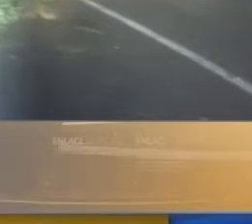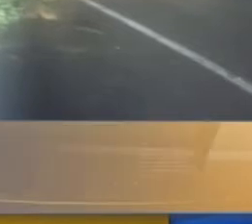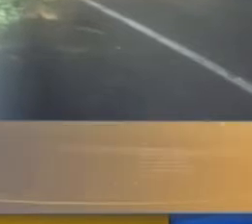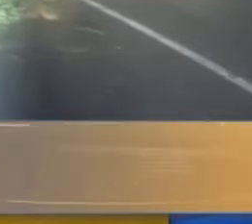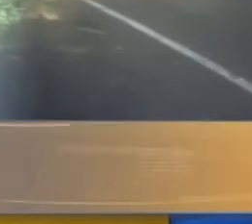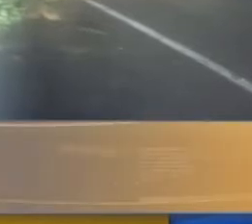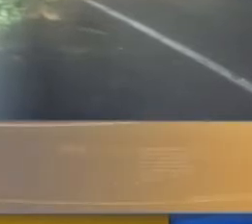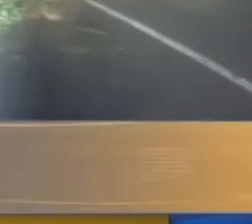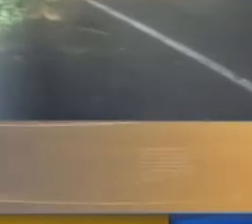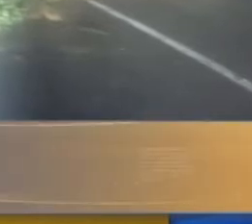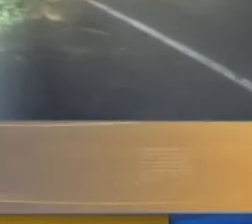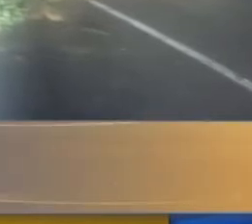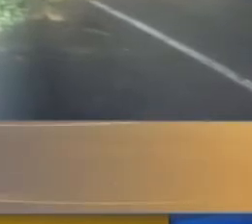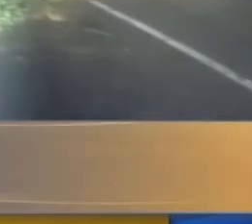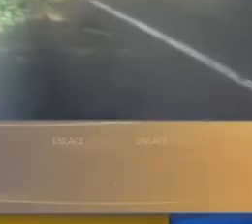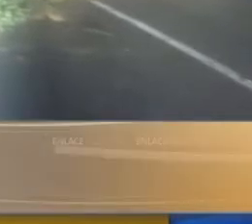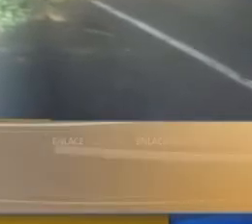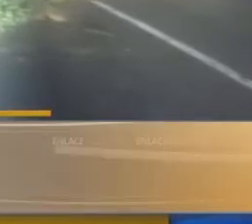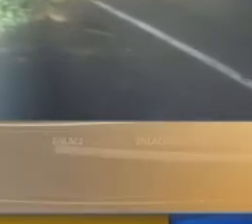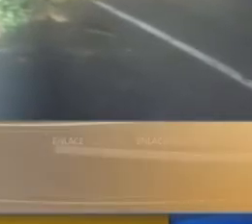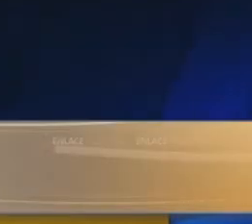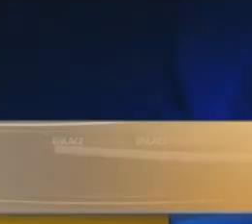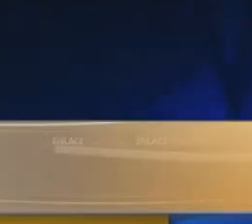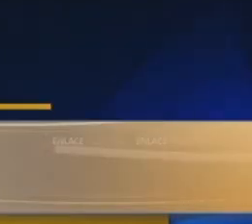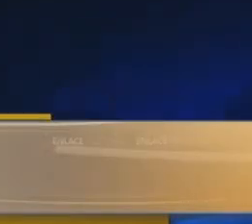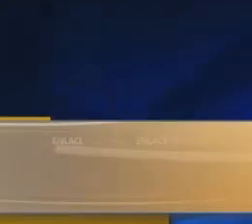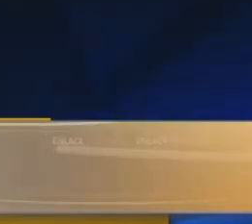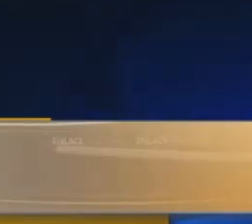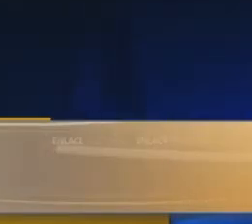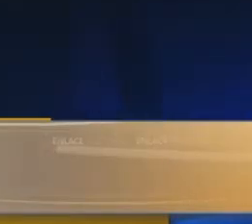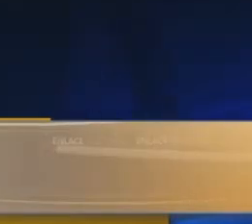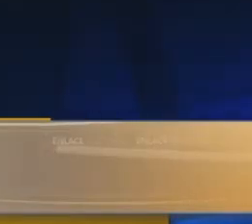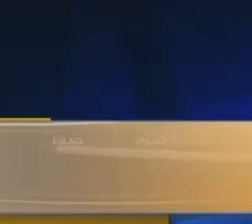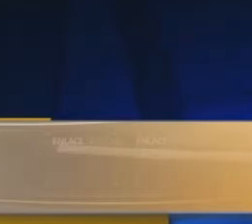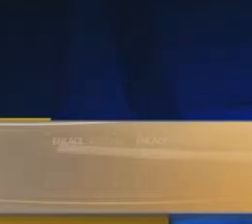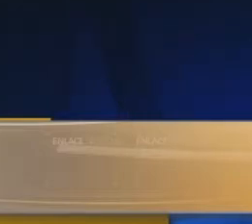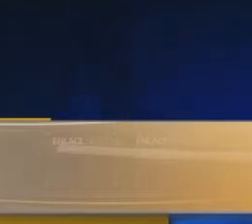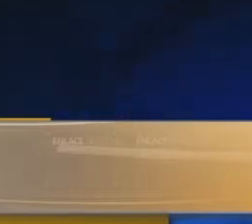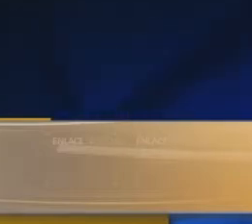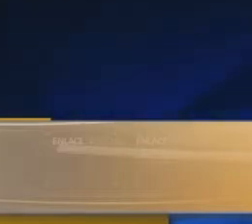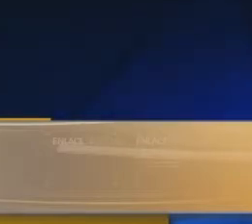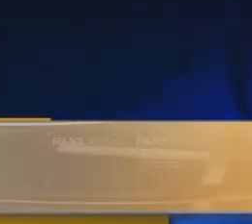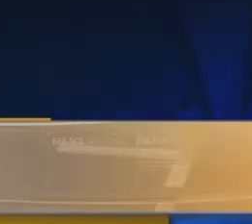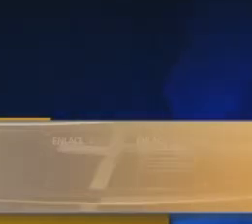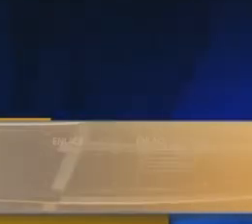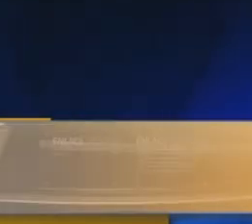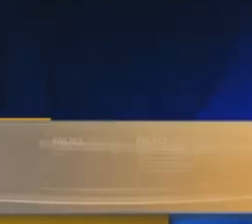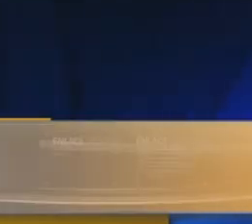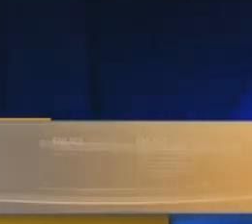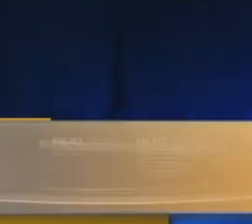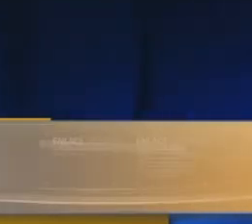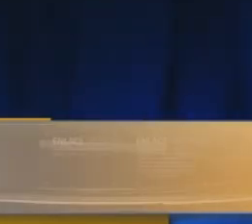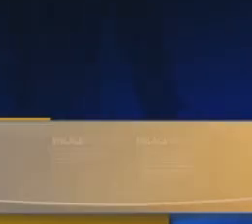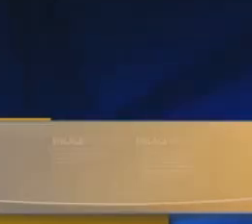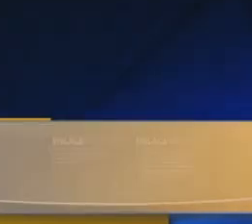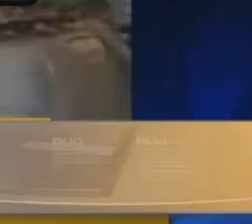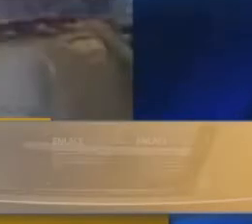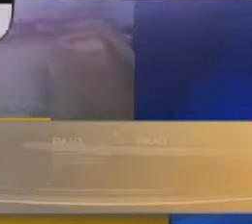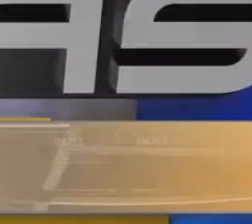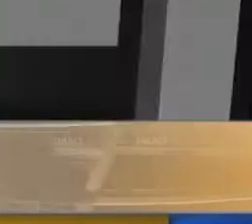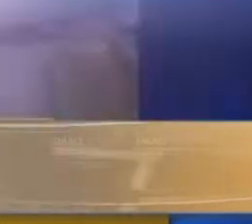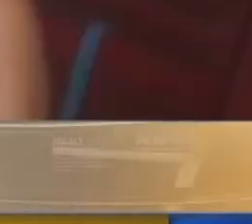Derrumbe bloqueó la vía Bucaramanga-Barranca Bermeja. Según la Policía de Tránsito de Santander, el cierre se mantendrá por aproximadamente